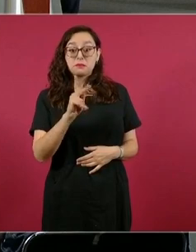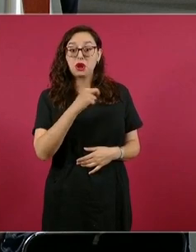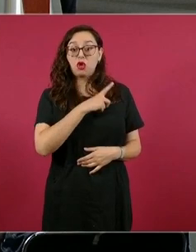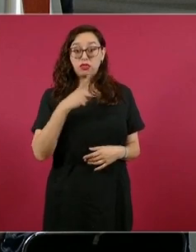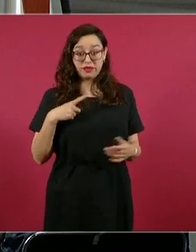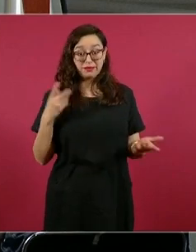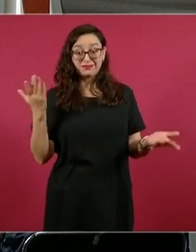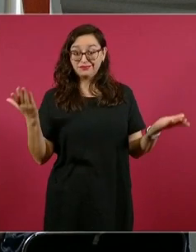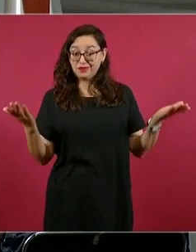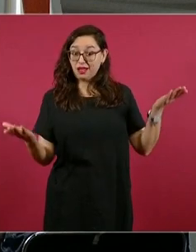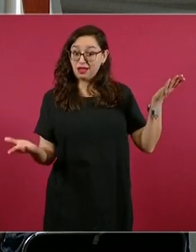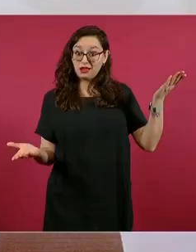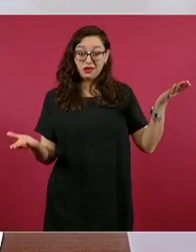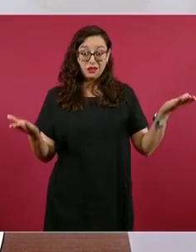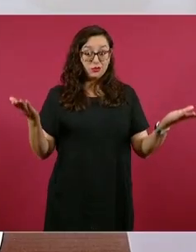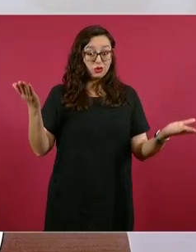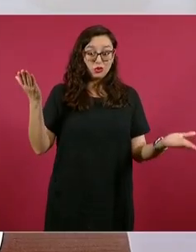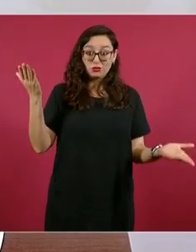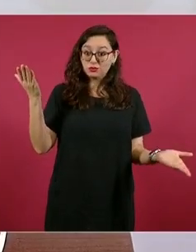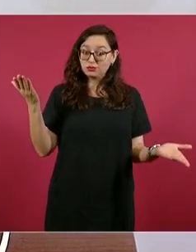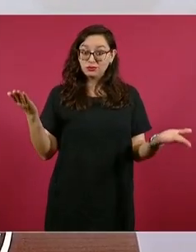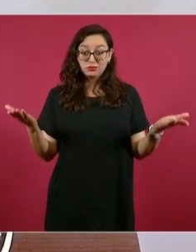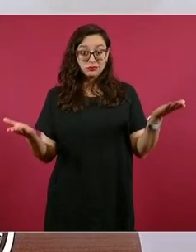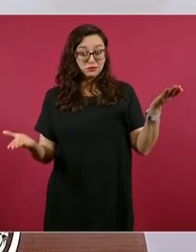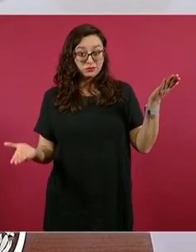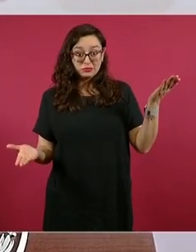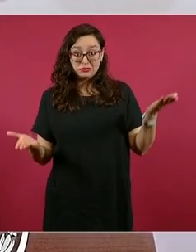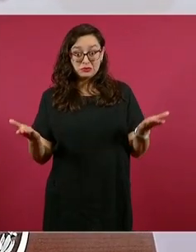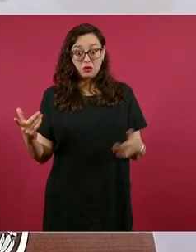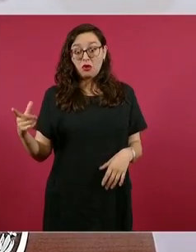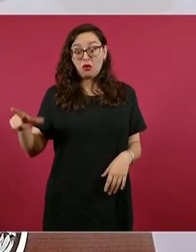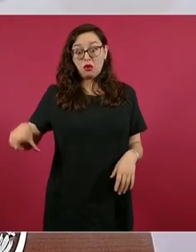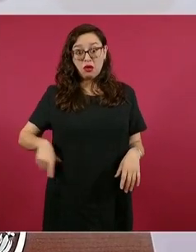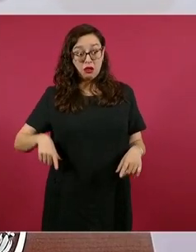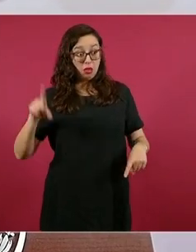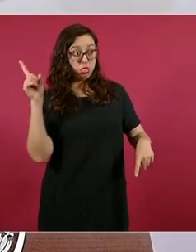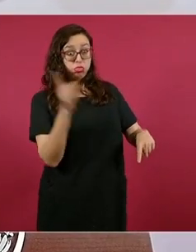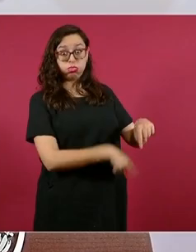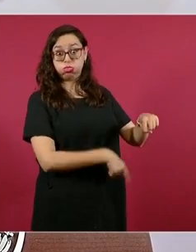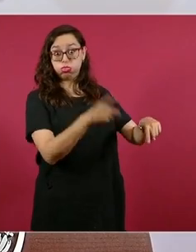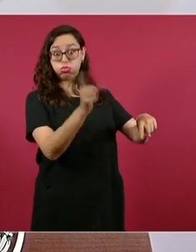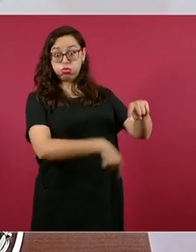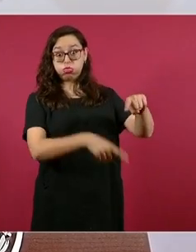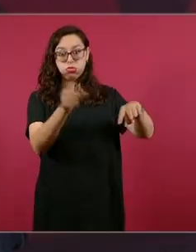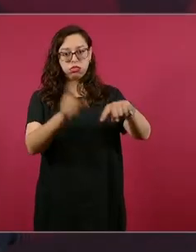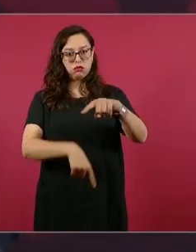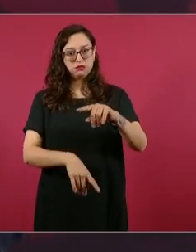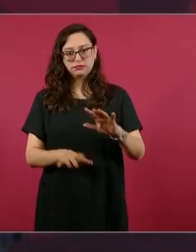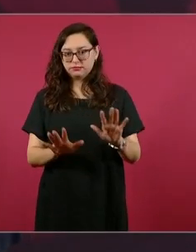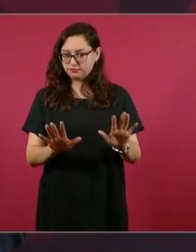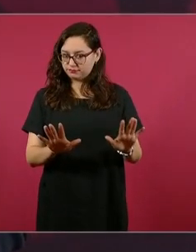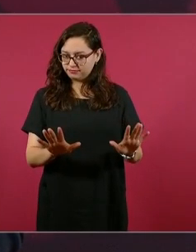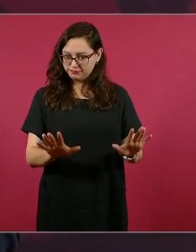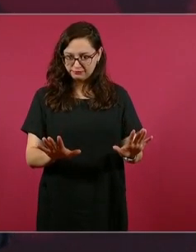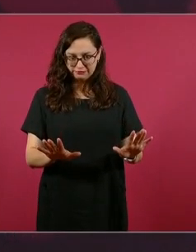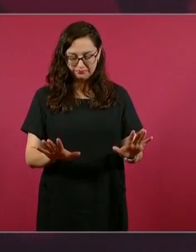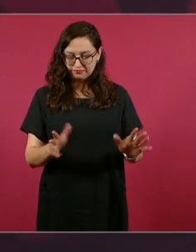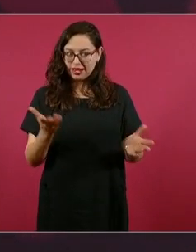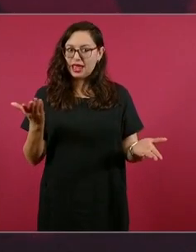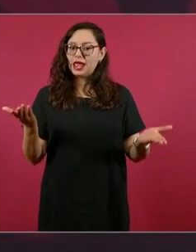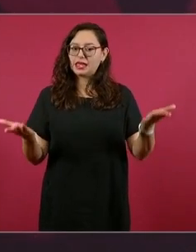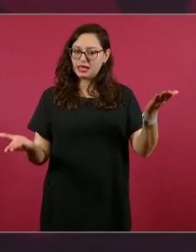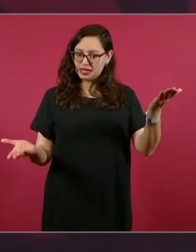los equilibrios. Ah. que debemos de mantener. No cambiaron las reglas. Ajá, sí, claro.